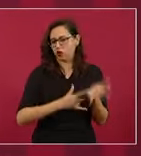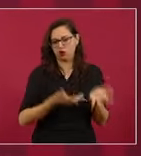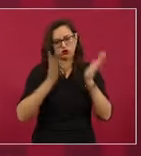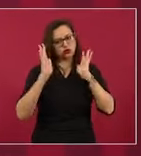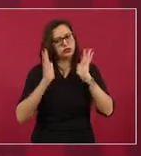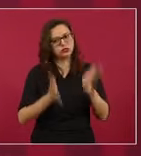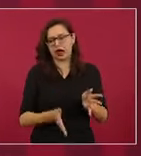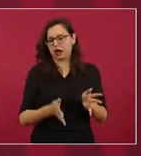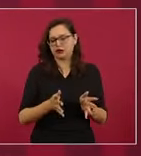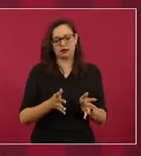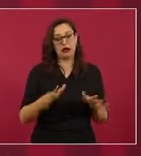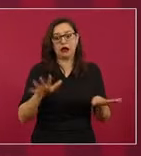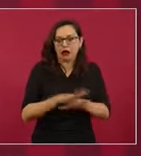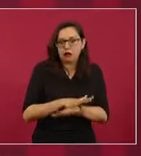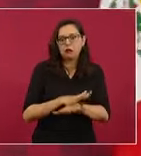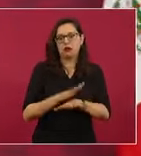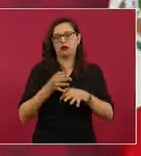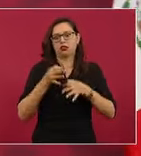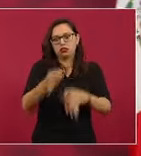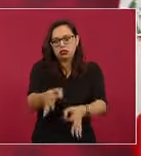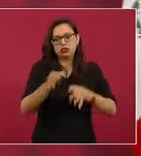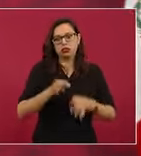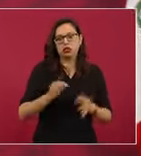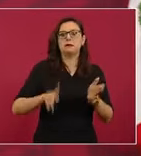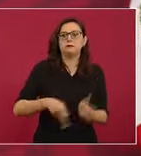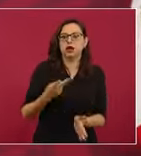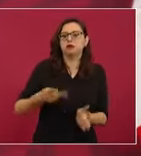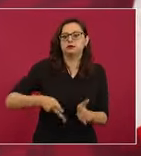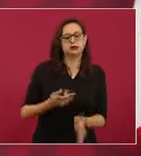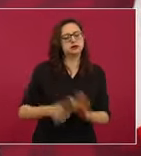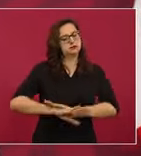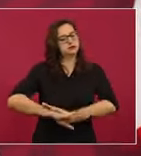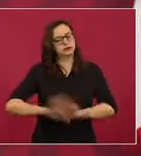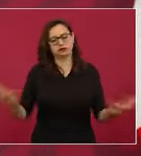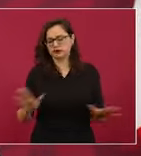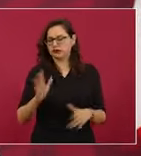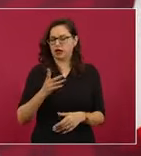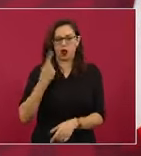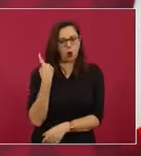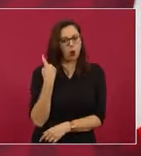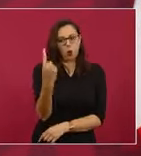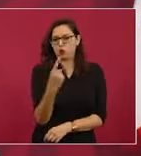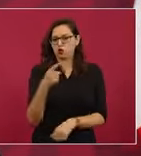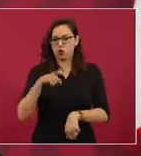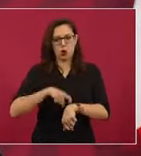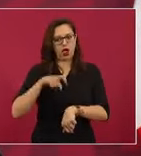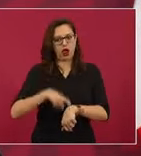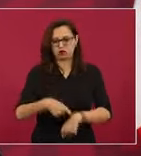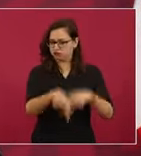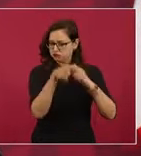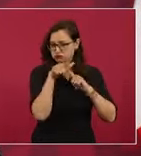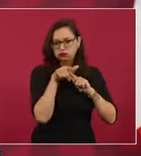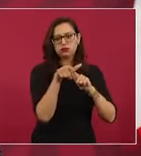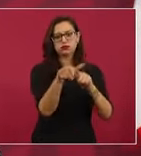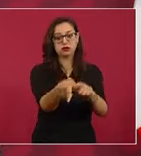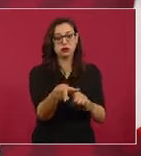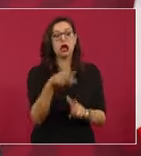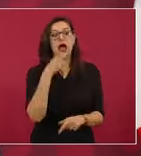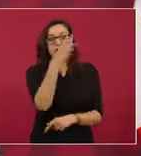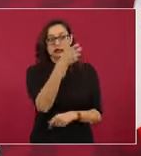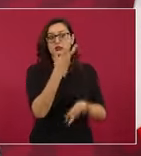No sé si ya terminaron de resolverlo, pero están trabajando sobre eso.